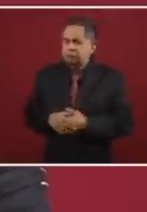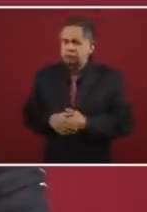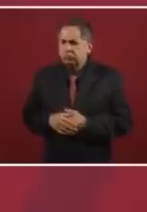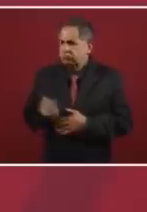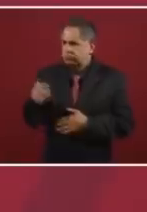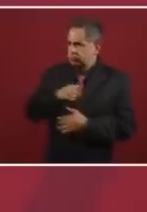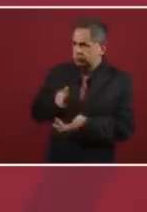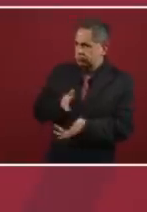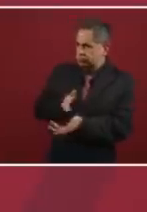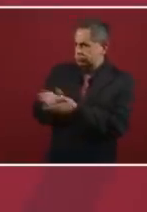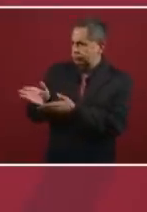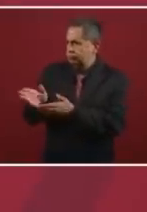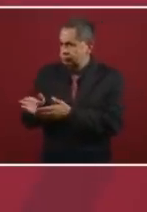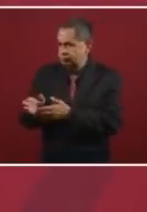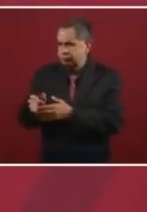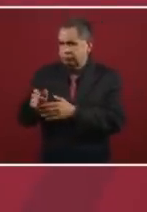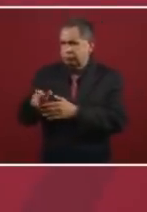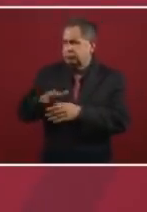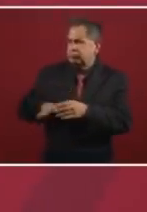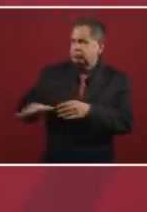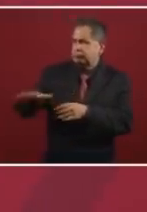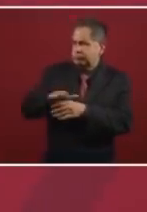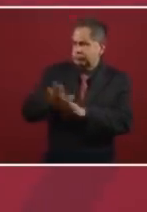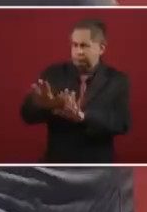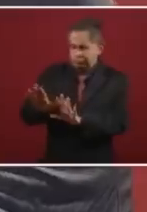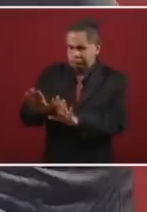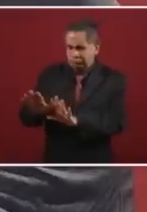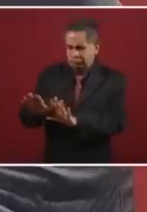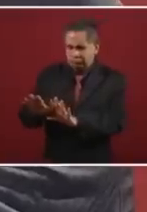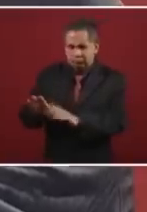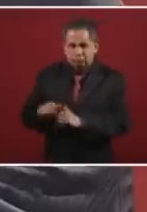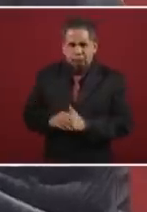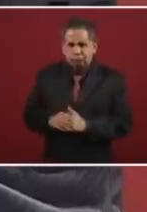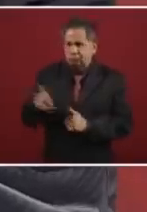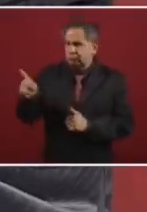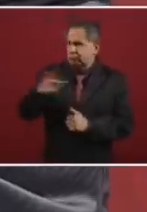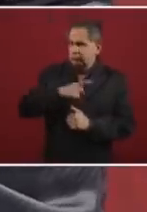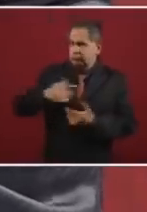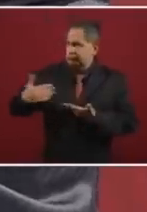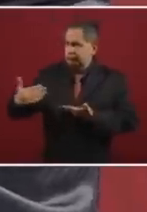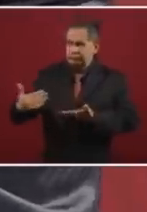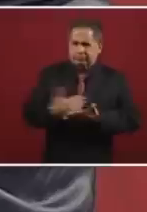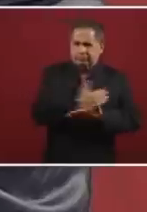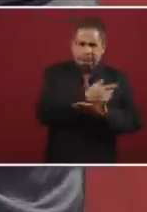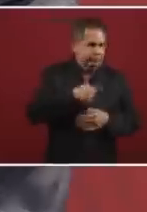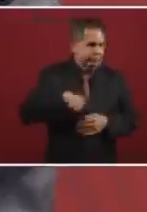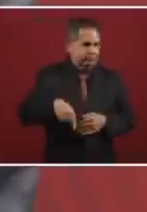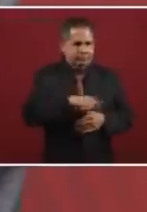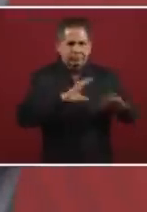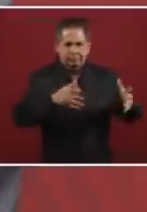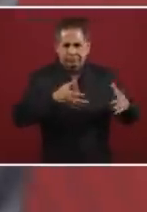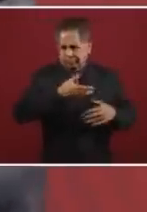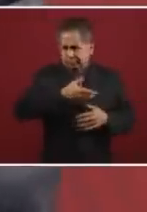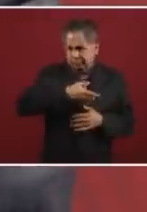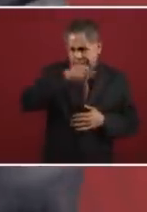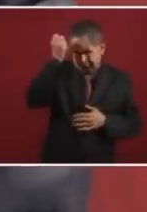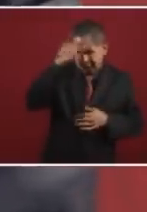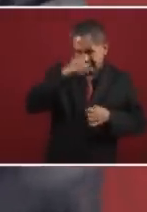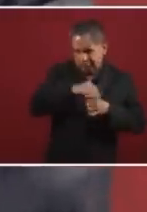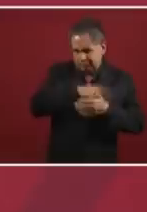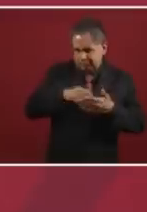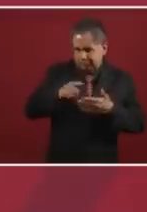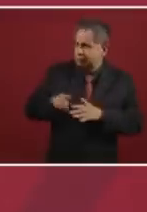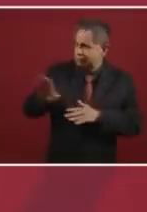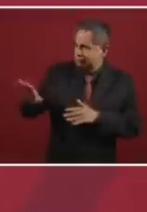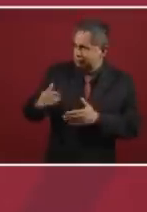no me meto en los distritos de riego usted no debe de meterse en los escritos electorales